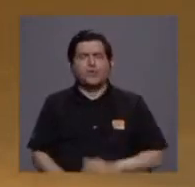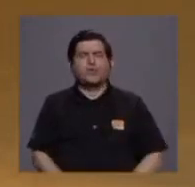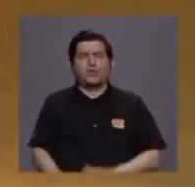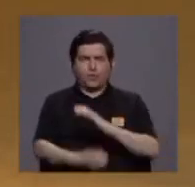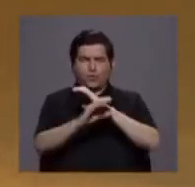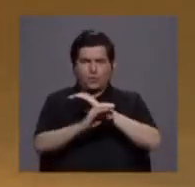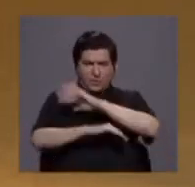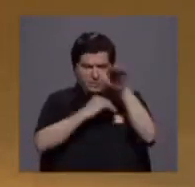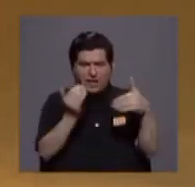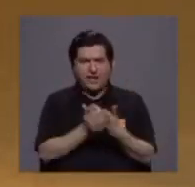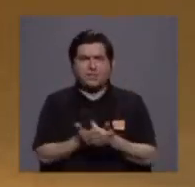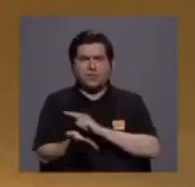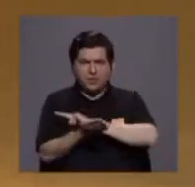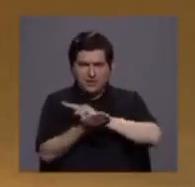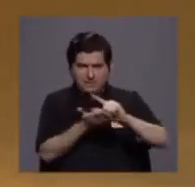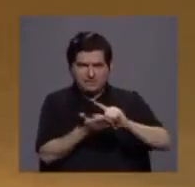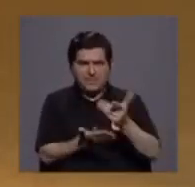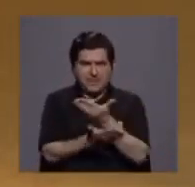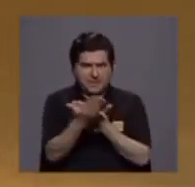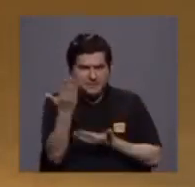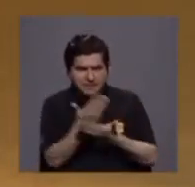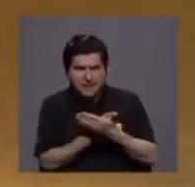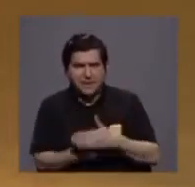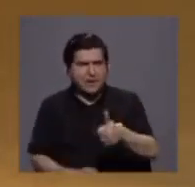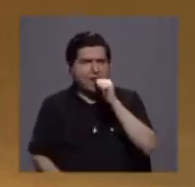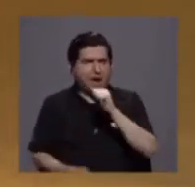y con agua y jabón.